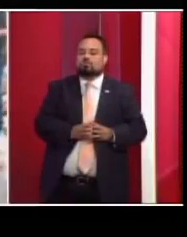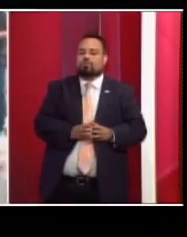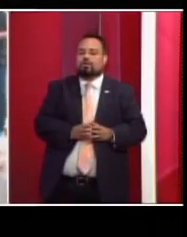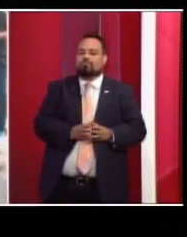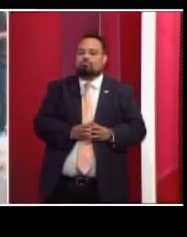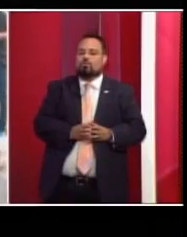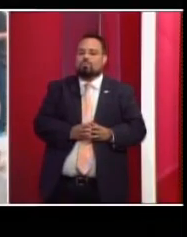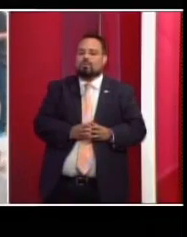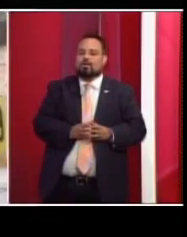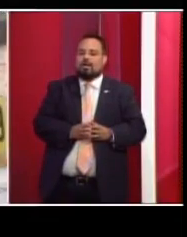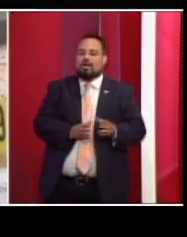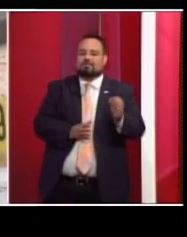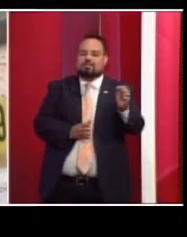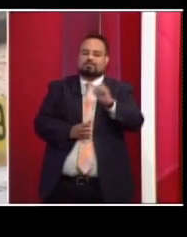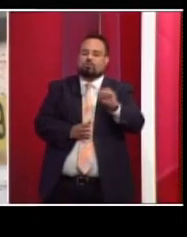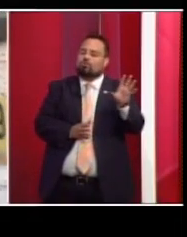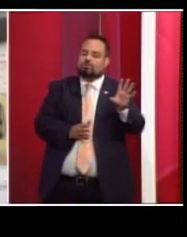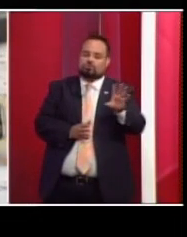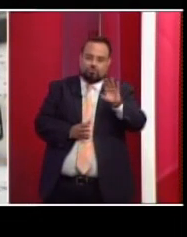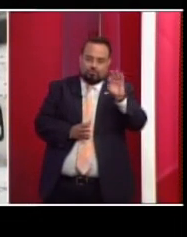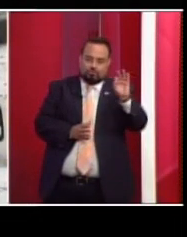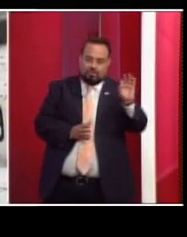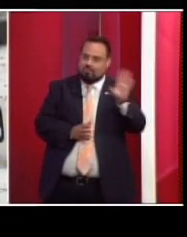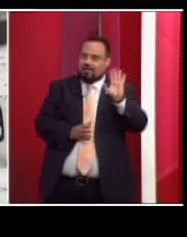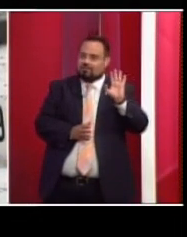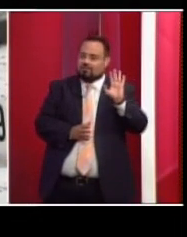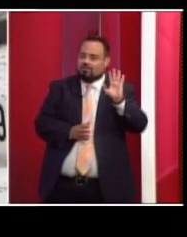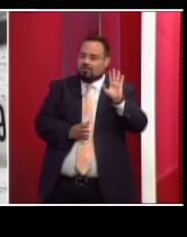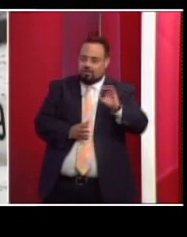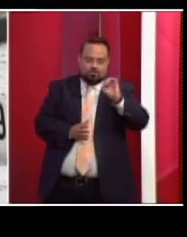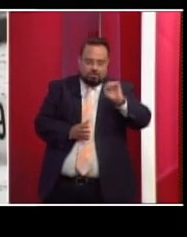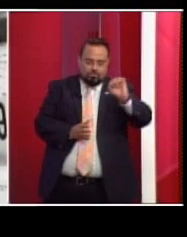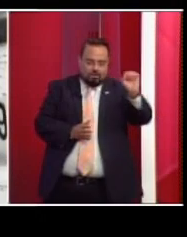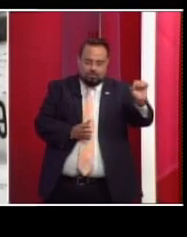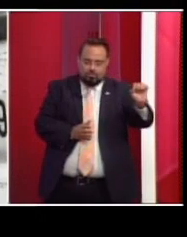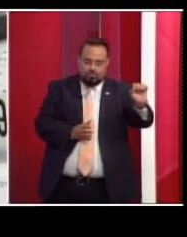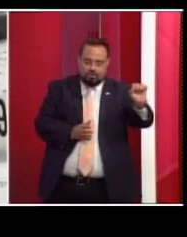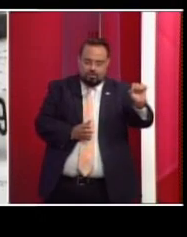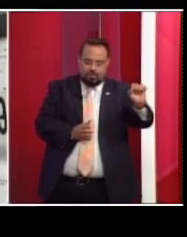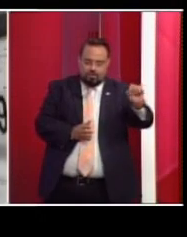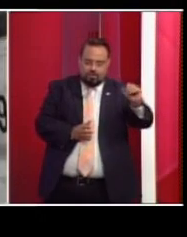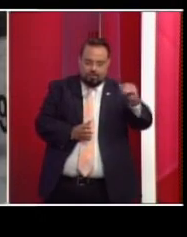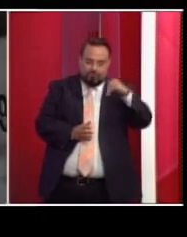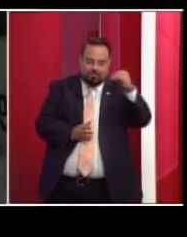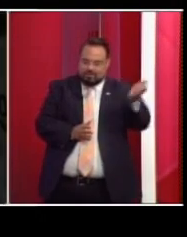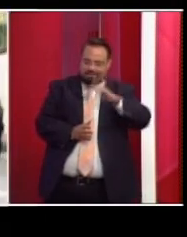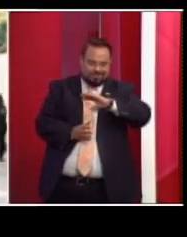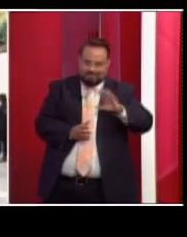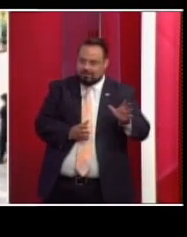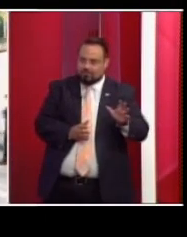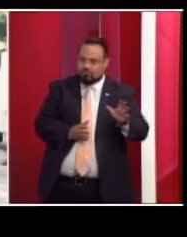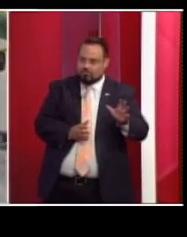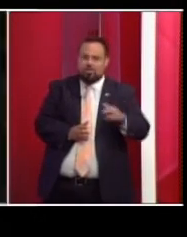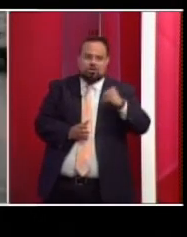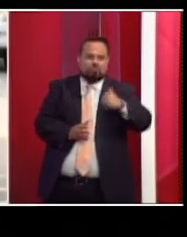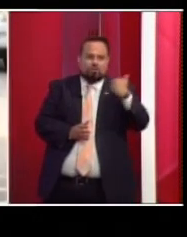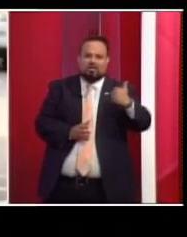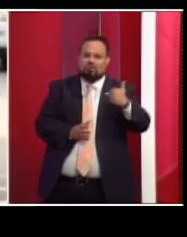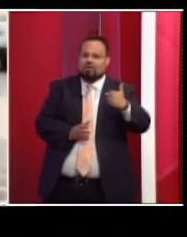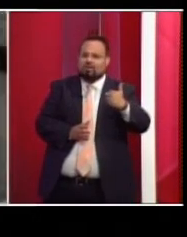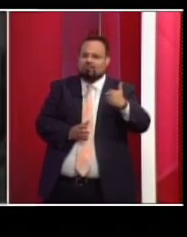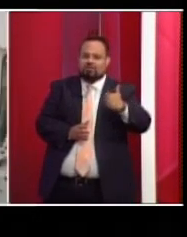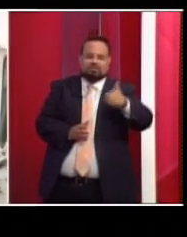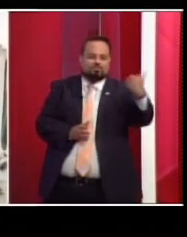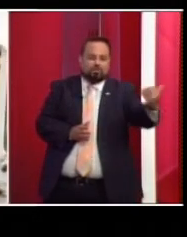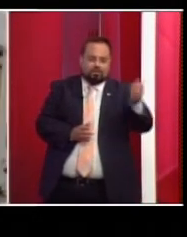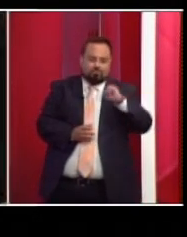estructuras por ejemplo las que iniciaron con la extorsión las marks ellos han logrado infiltrarse en tantas cosas como no van